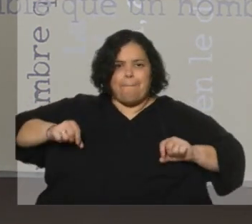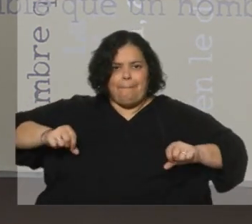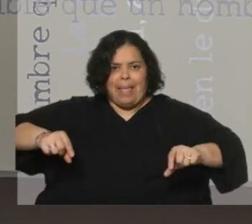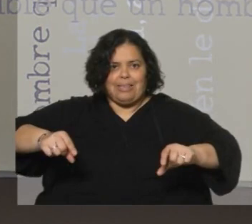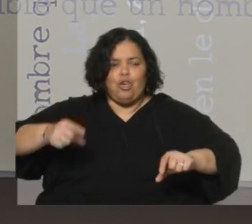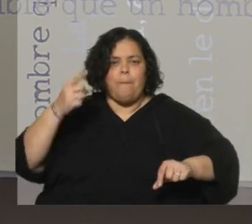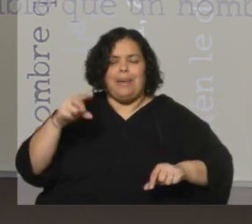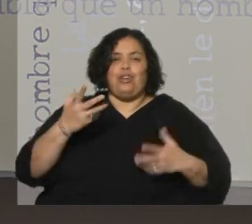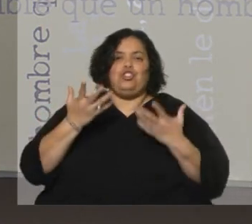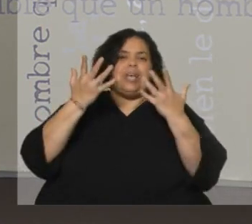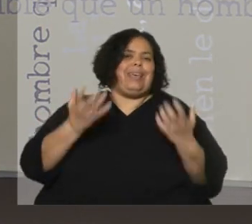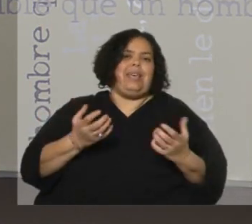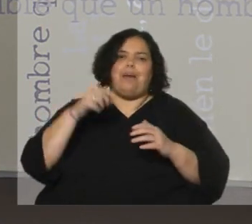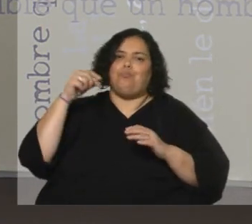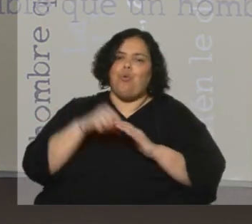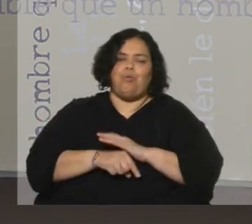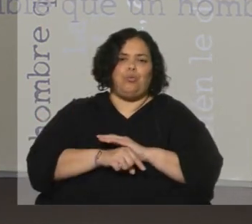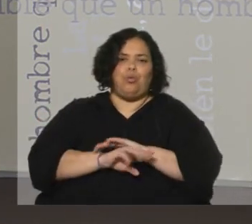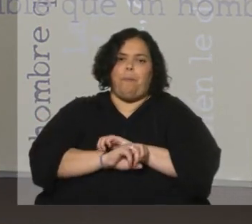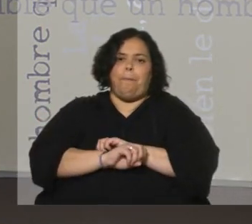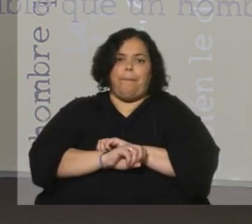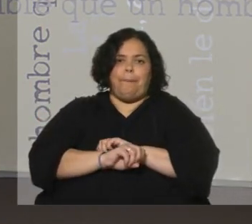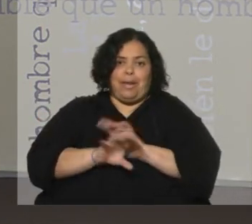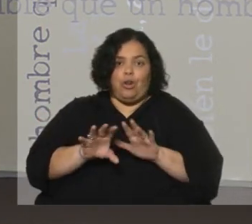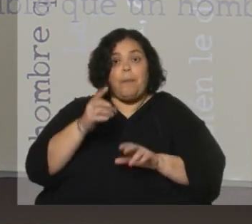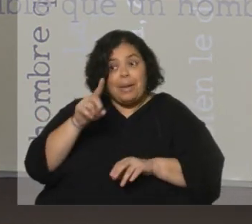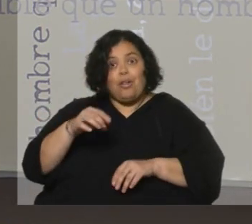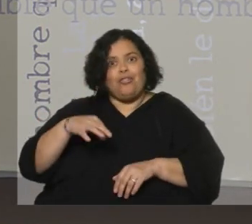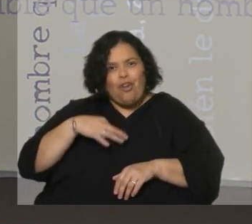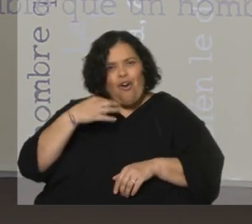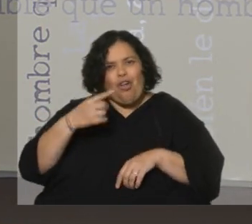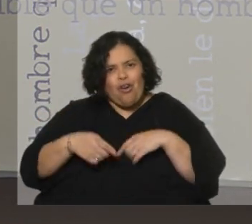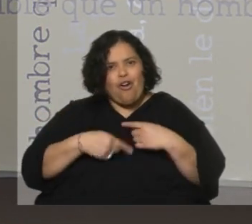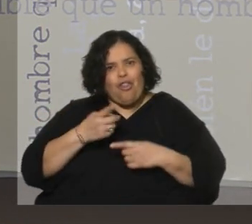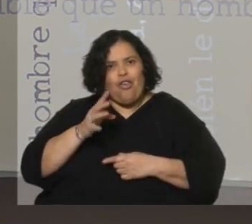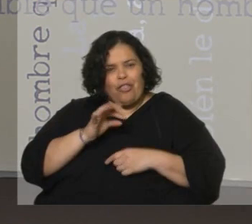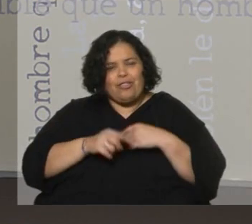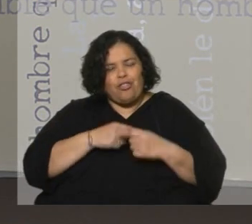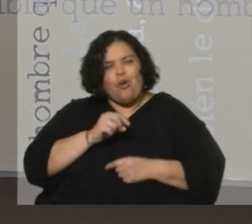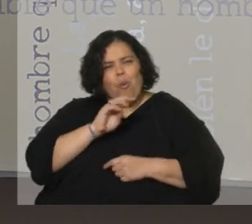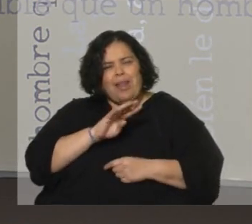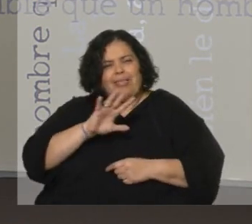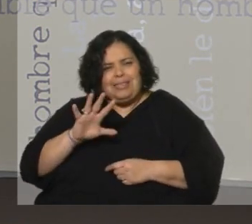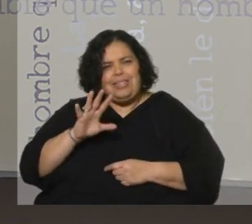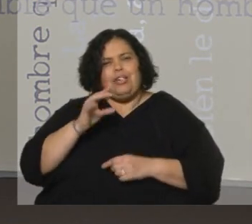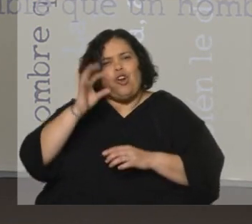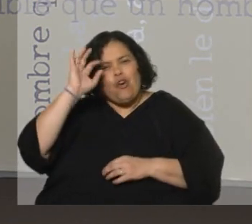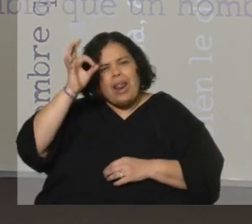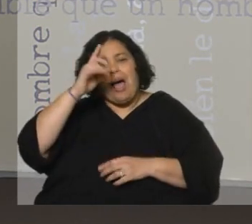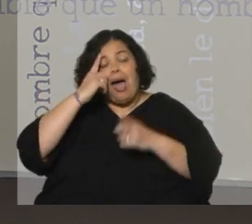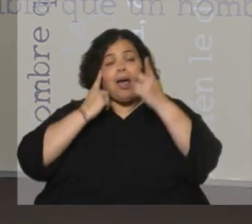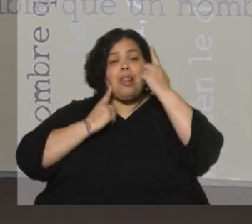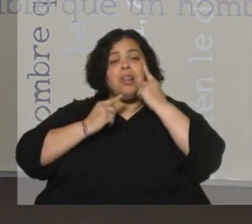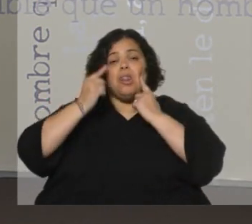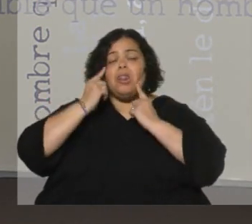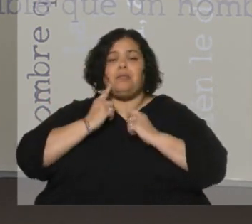y con la peor seca de la historia pero pero realmente vivirla día a día sufrir los 40 45 grados en el campo todos los días mirar para arriba